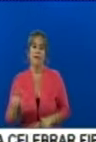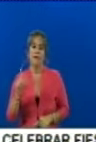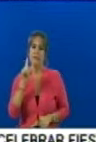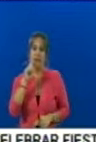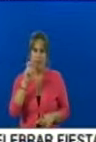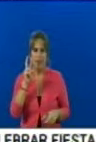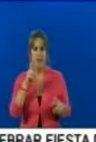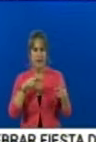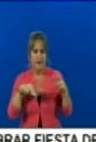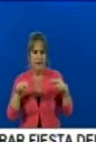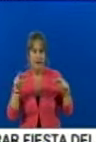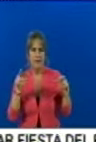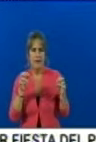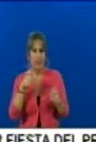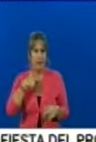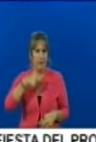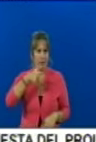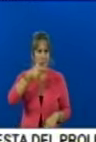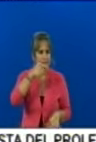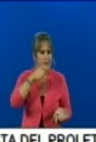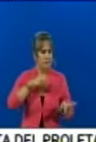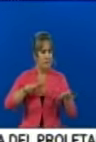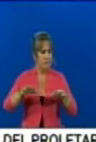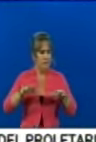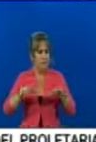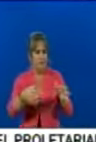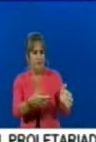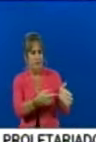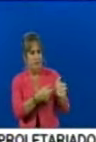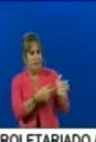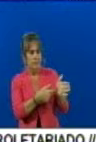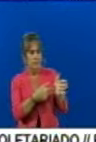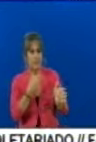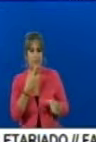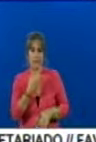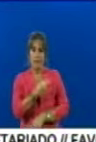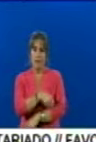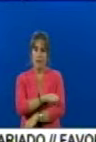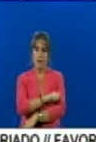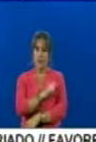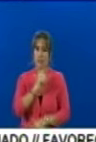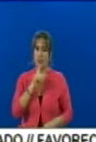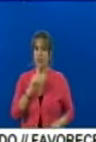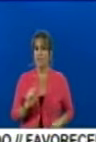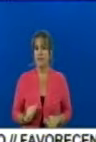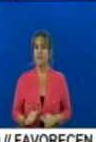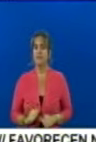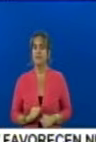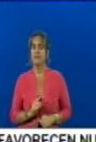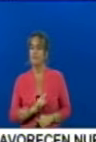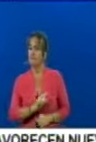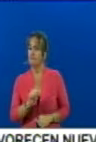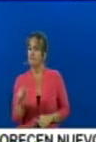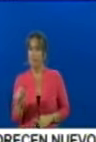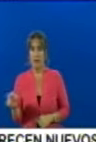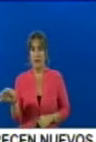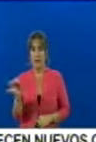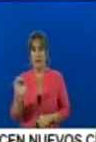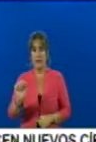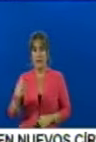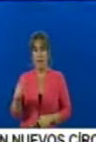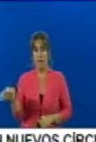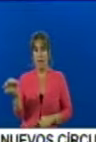y seguirlo organizando a partir de los propios criterios que están dando los compañeros. Estuvo la presidenta del municipio de Santiago de